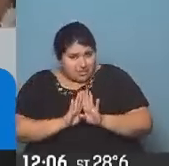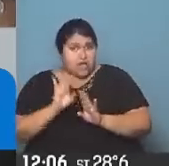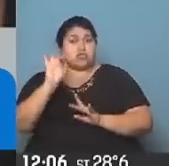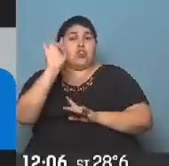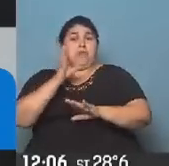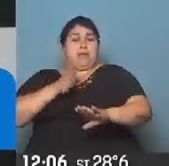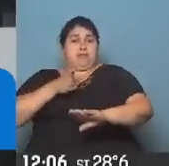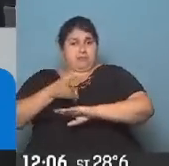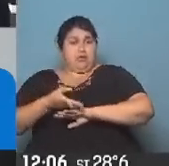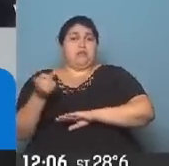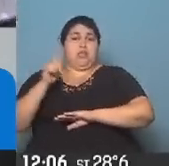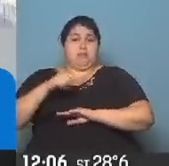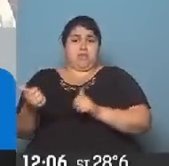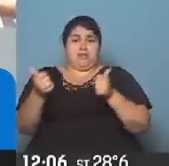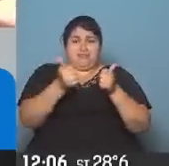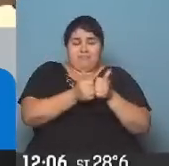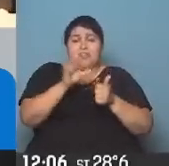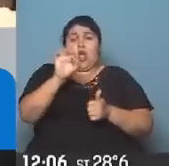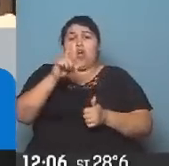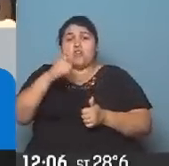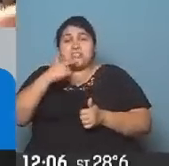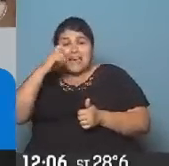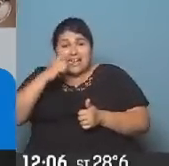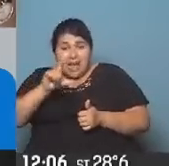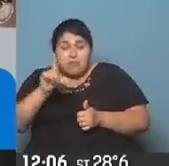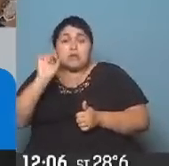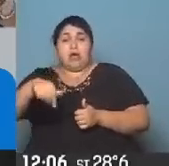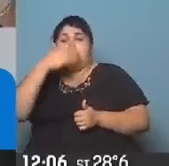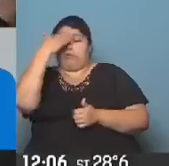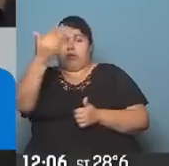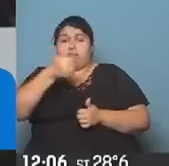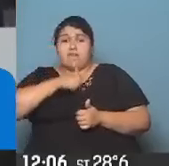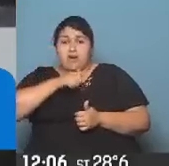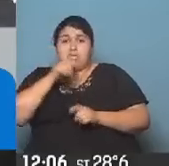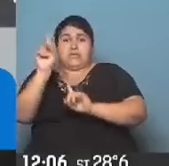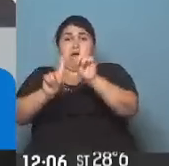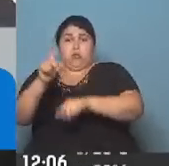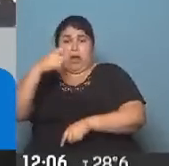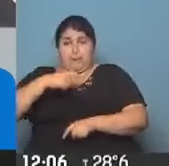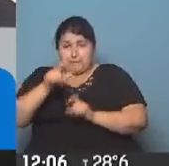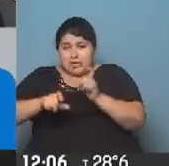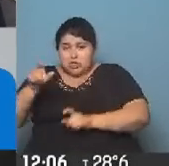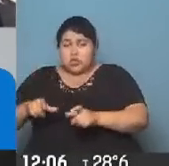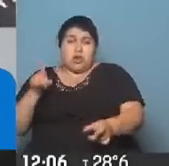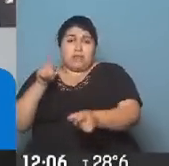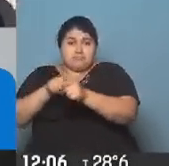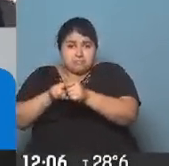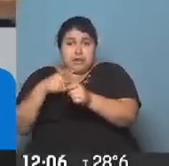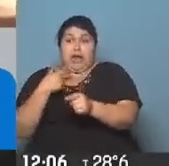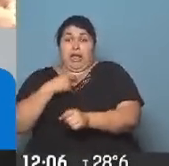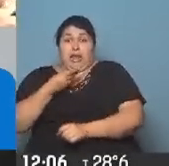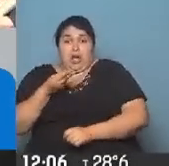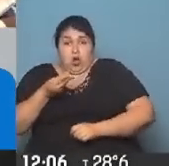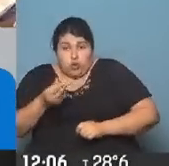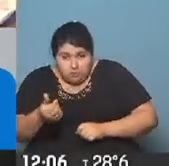sino el edificio adjunto de OSECAC y la farmacia sindical que está enfrente. Por lo tanto, algunos afiliados que se están acercando a esta hora a tratar de comprar alguno